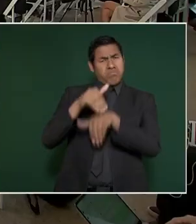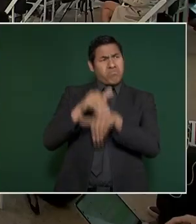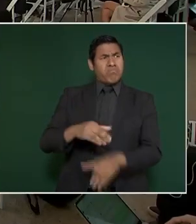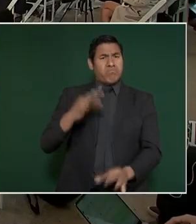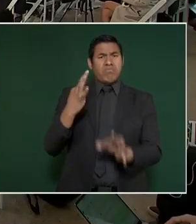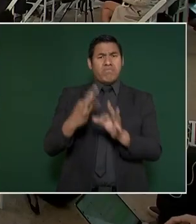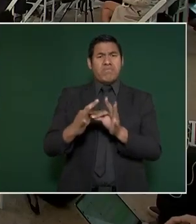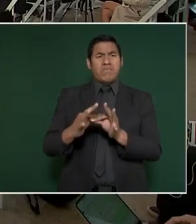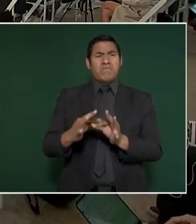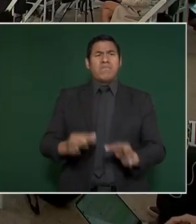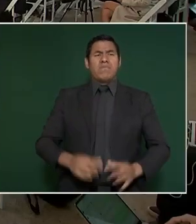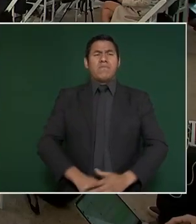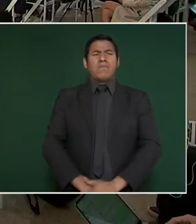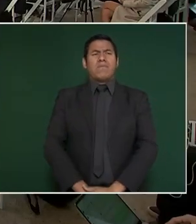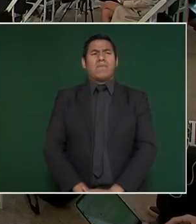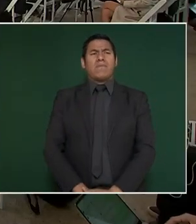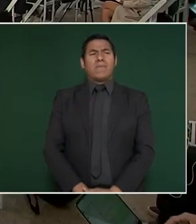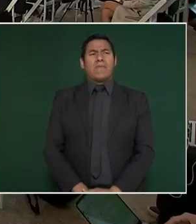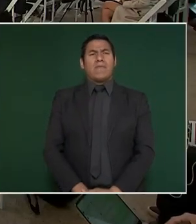instrucción